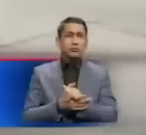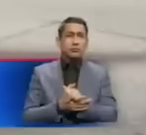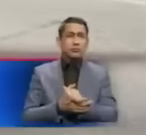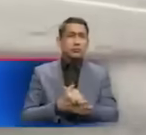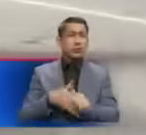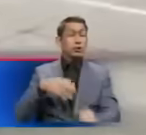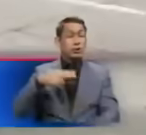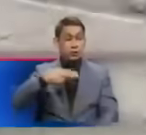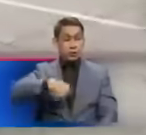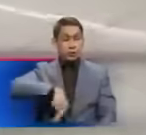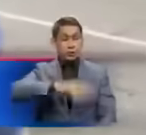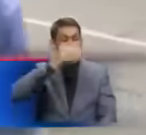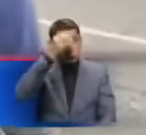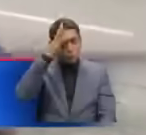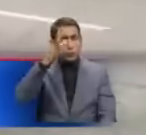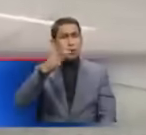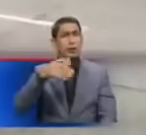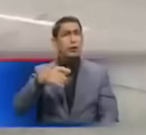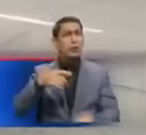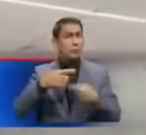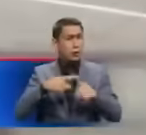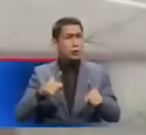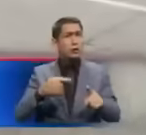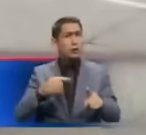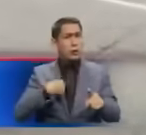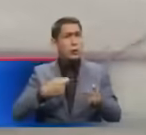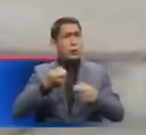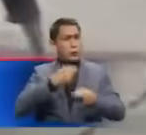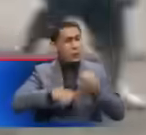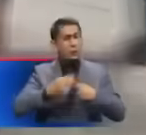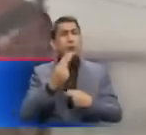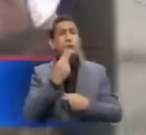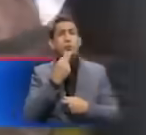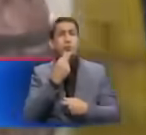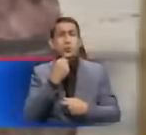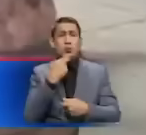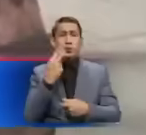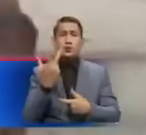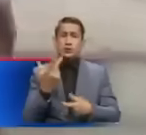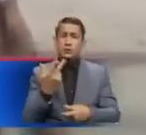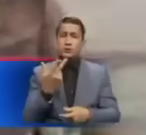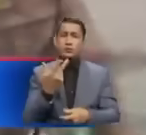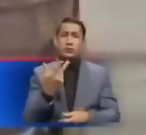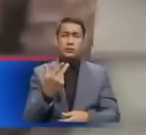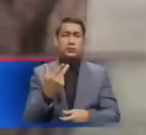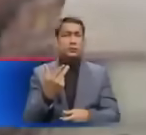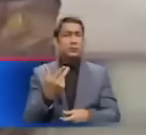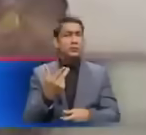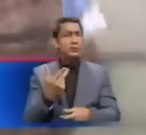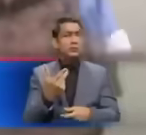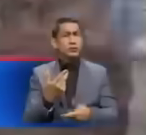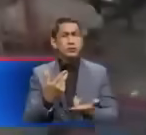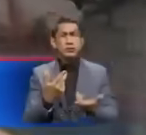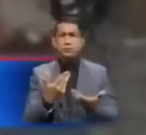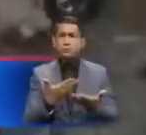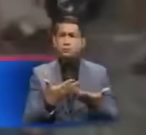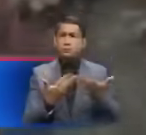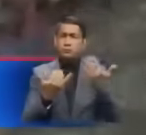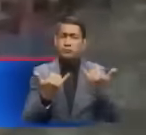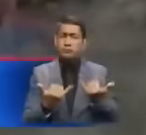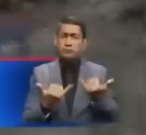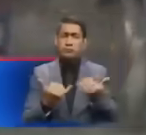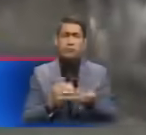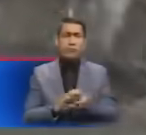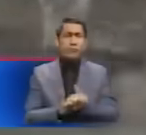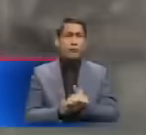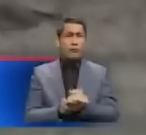somos avispados, pero nos la ganamos avispadamente vendiendo caramelo, sin tener necesidad de hacer nada, ningún perjuicio a nadie. Te mira, por ejemplo,